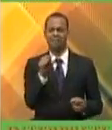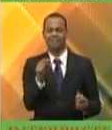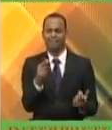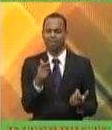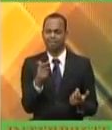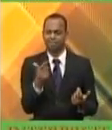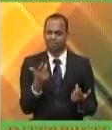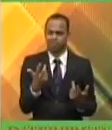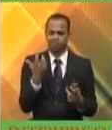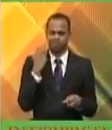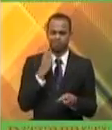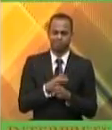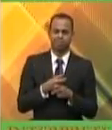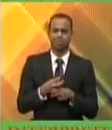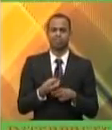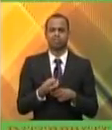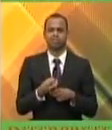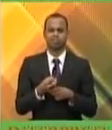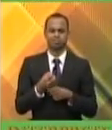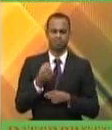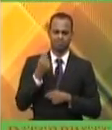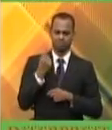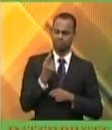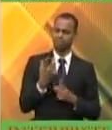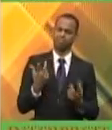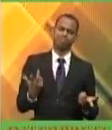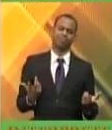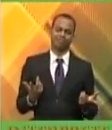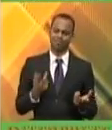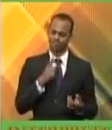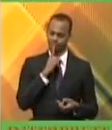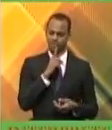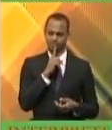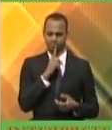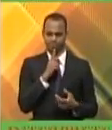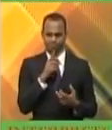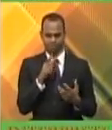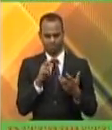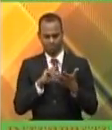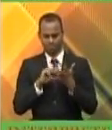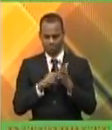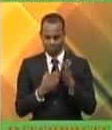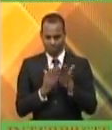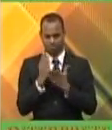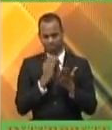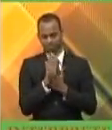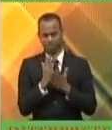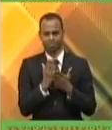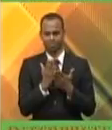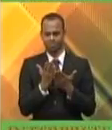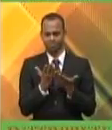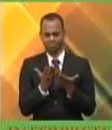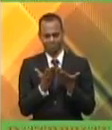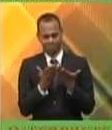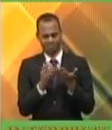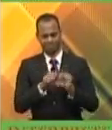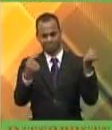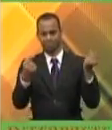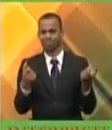hay una predisposición entonces un drama el que es una violación de derecho a nivel